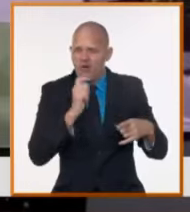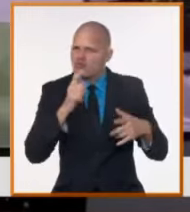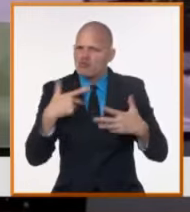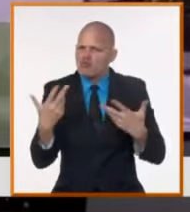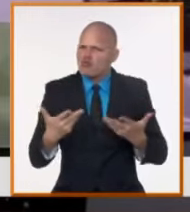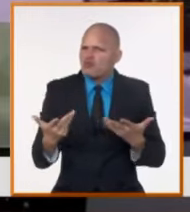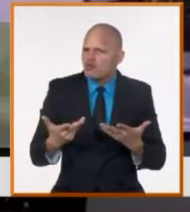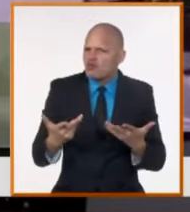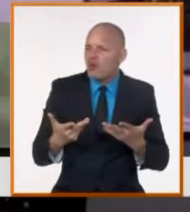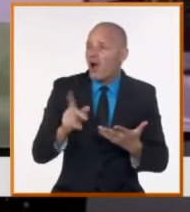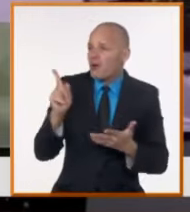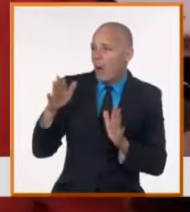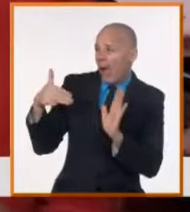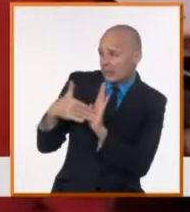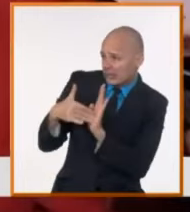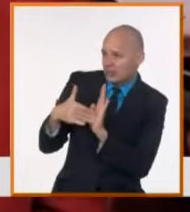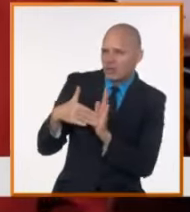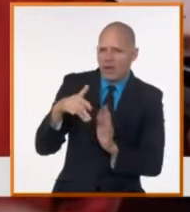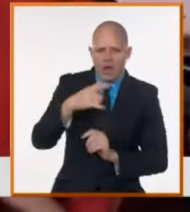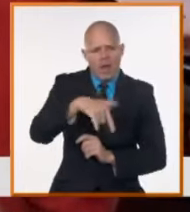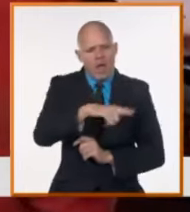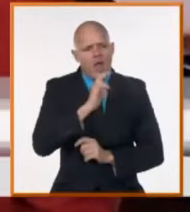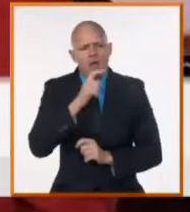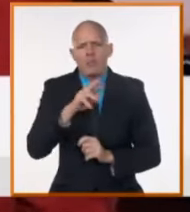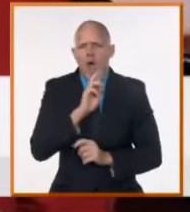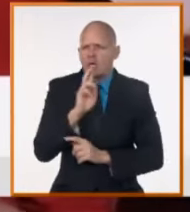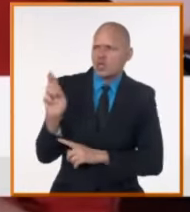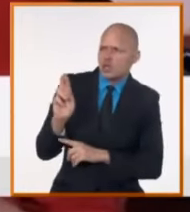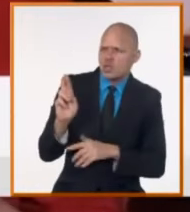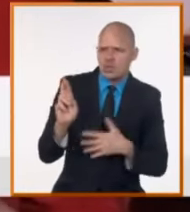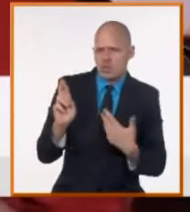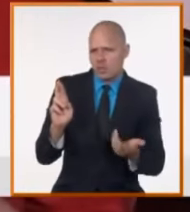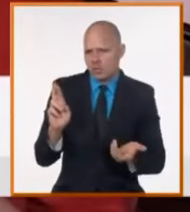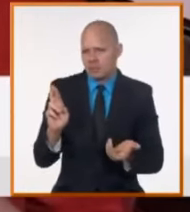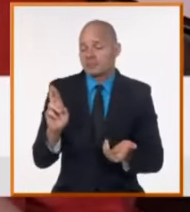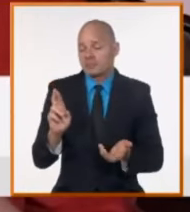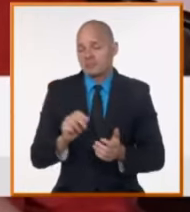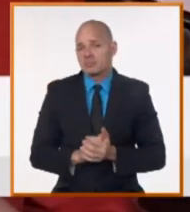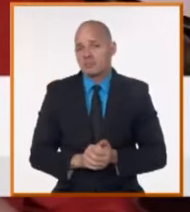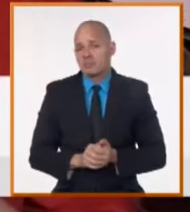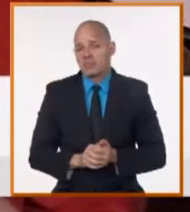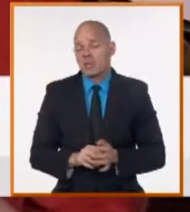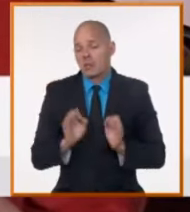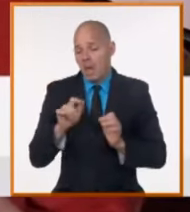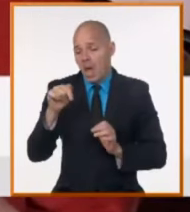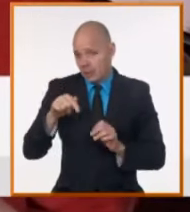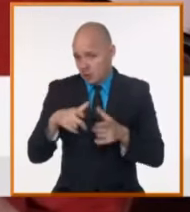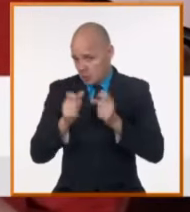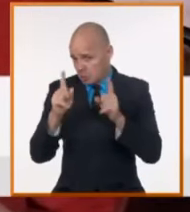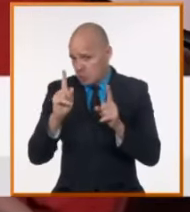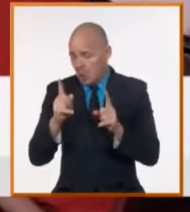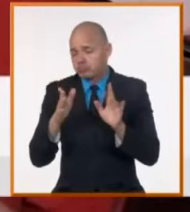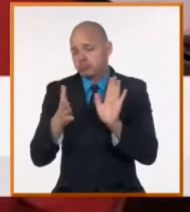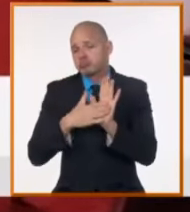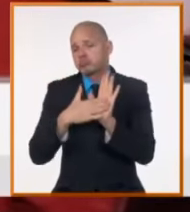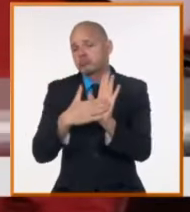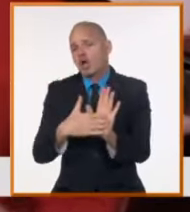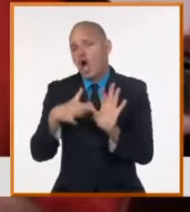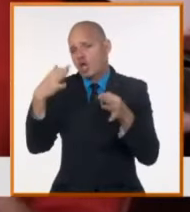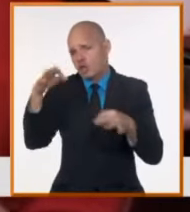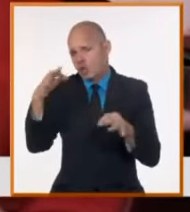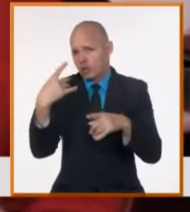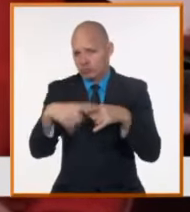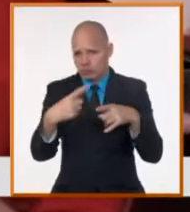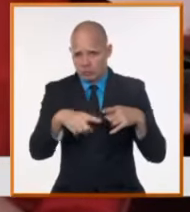pretensiones extranjeras. Se han exhibido documentos que demuestran cómo esa